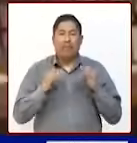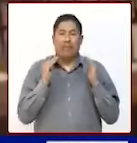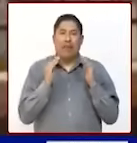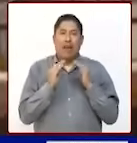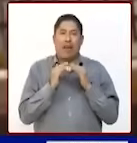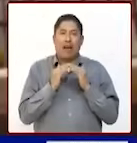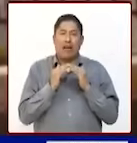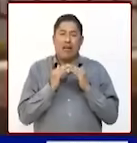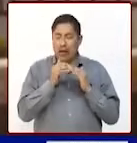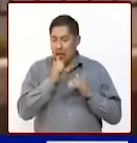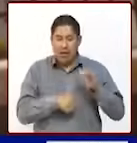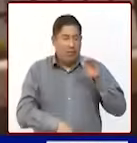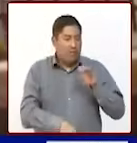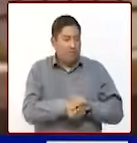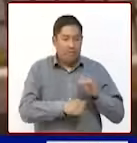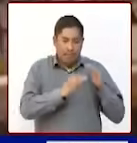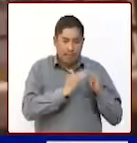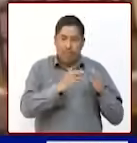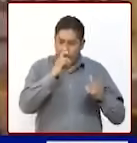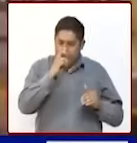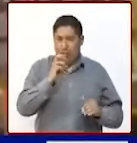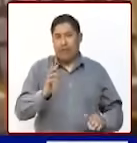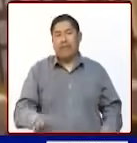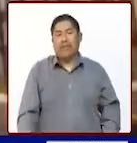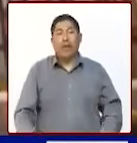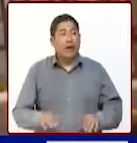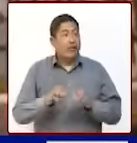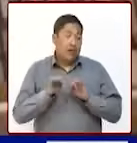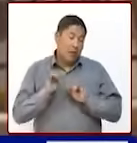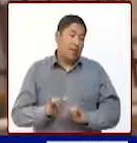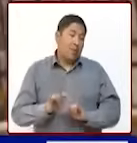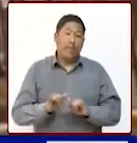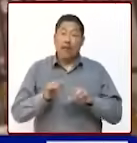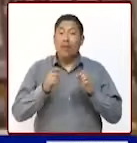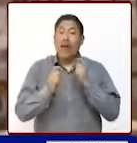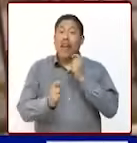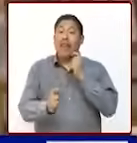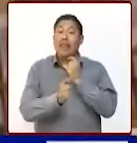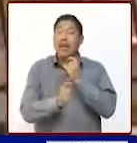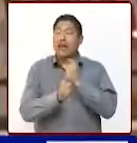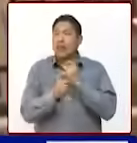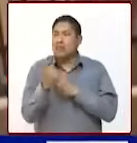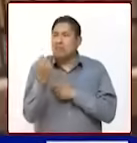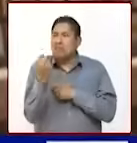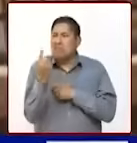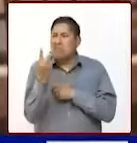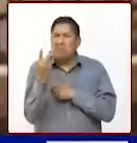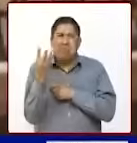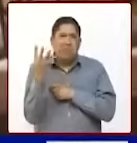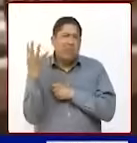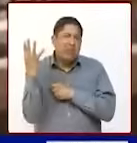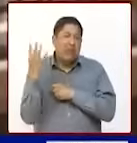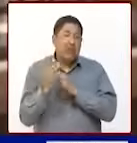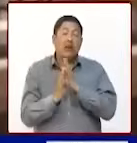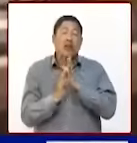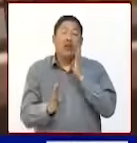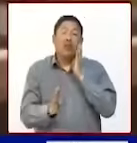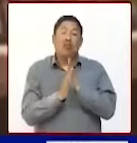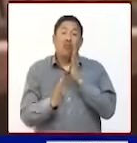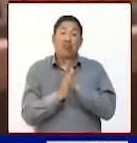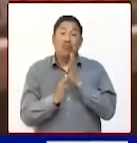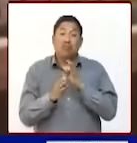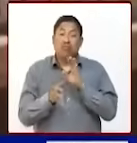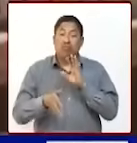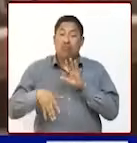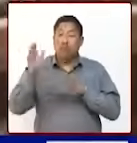buen gobierno y la restricción de salir y simplemente permanecer en los domicilios. Los taxis, hay un par nada más por este sector. Los buses han ido